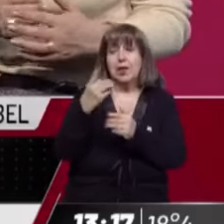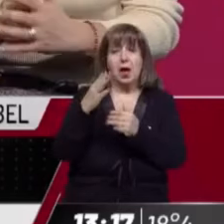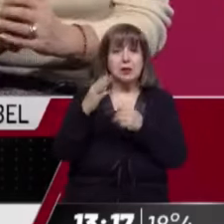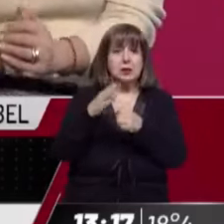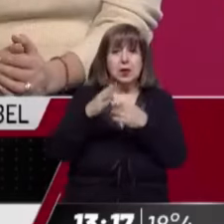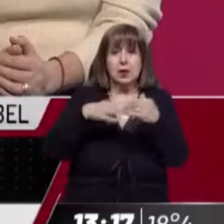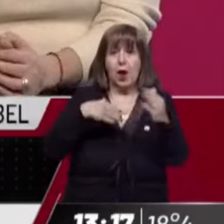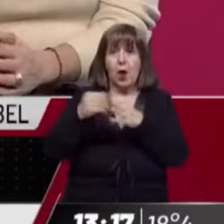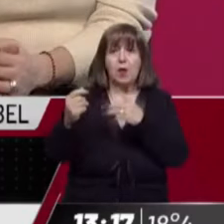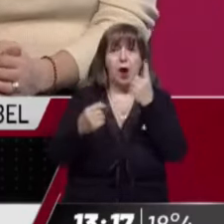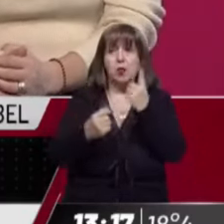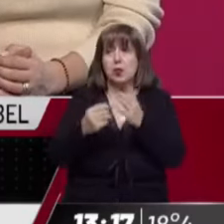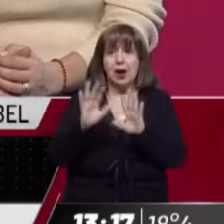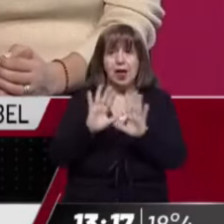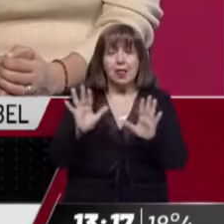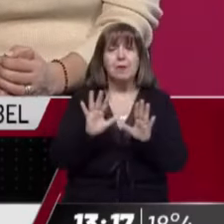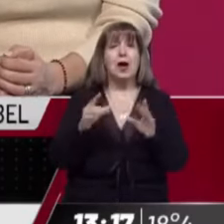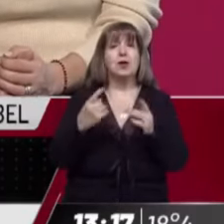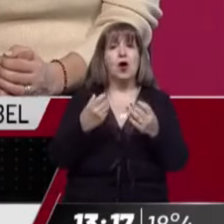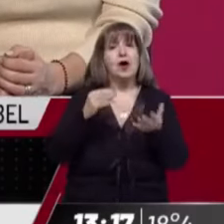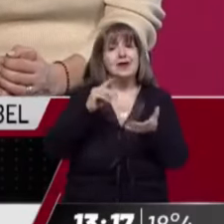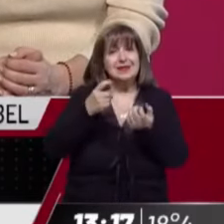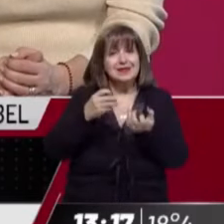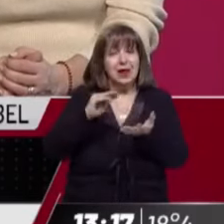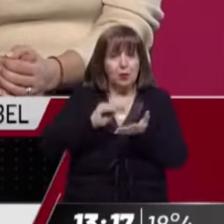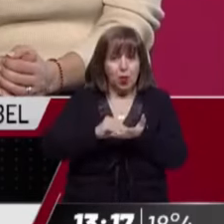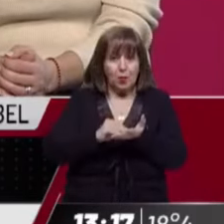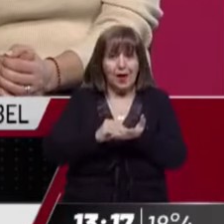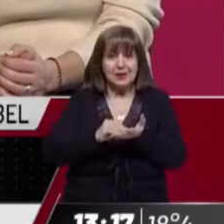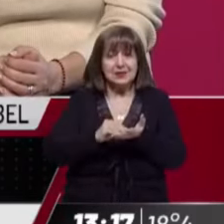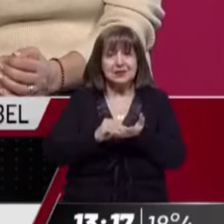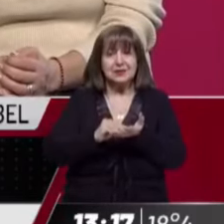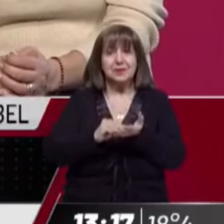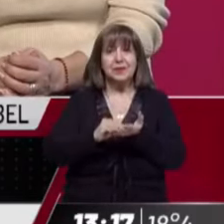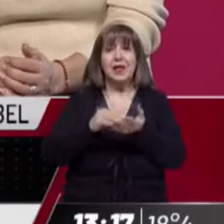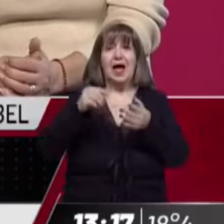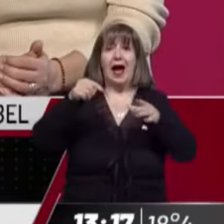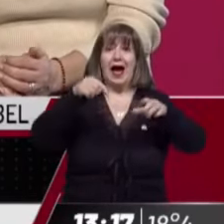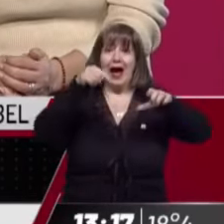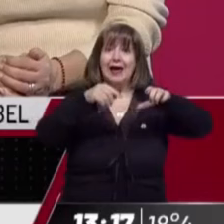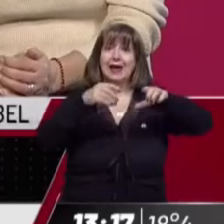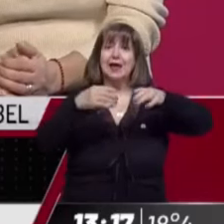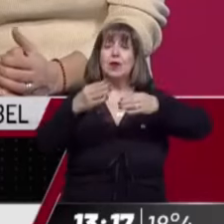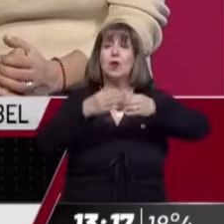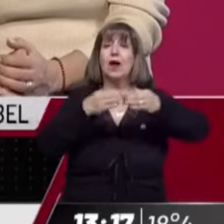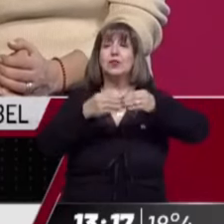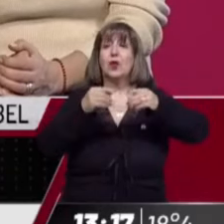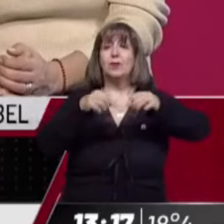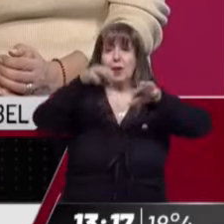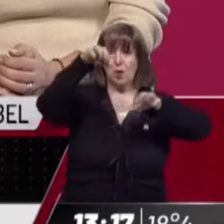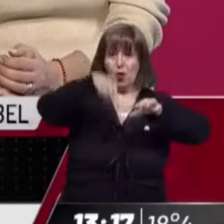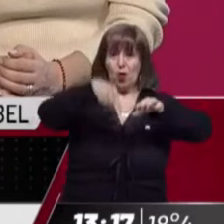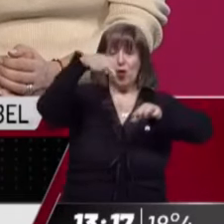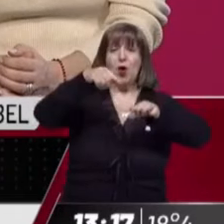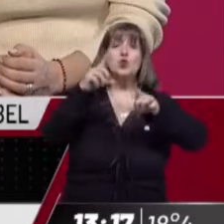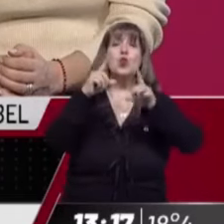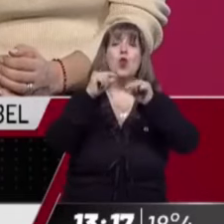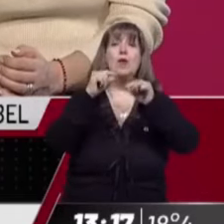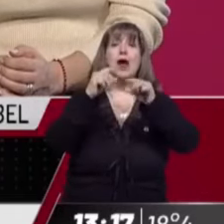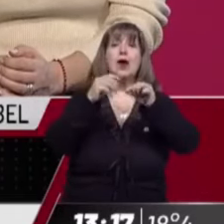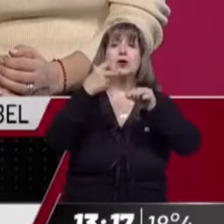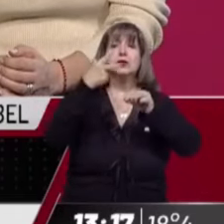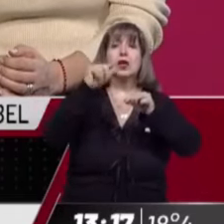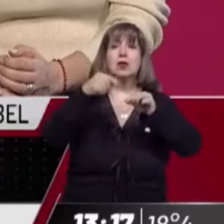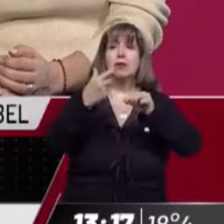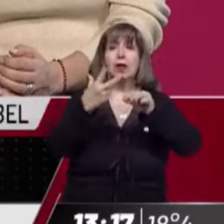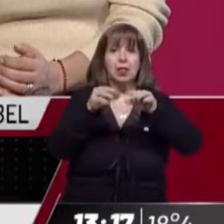mostramos ayer y que tiene que ver con el aforo, es decir, el lugar donde se mide cuánta agua pasa de Mendoza a la provincia de La Pampa. Pero